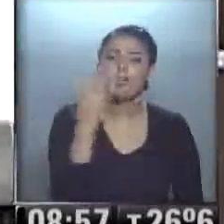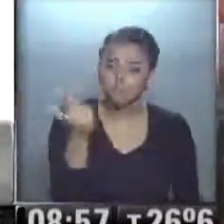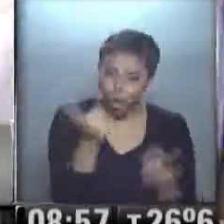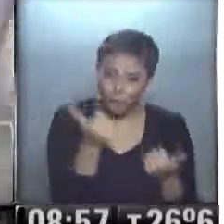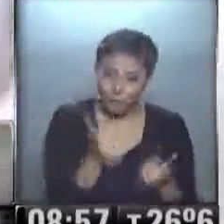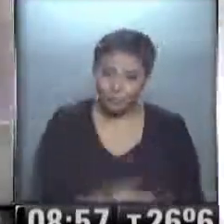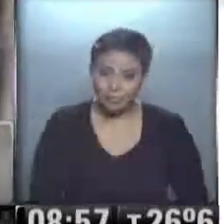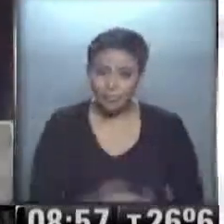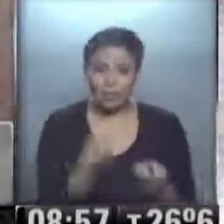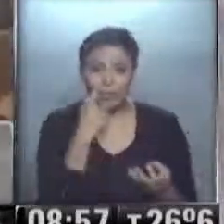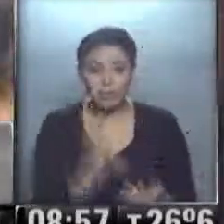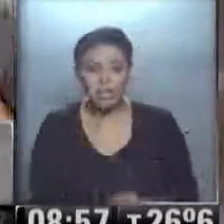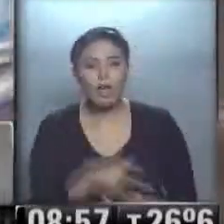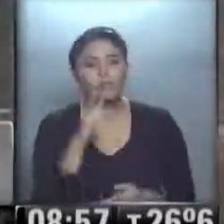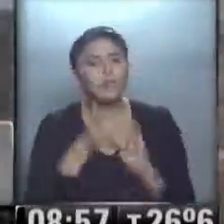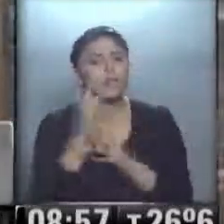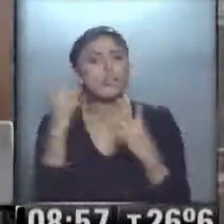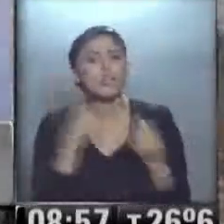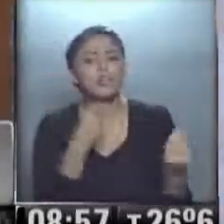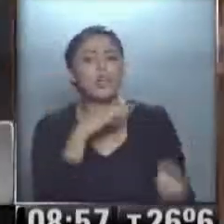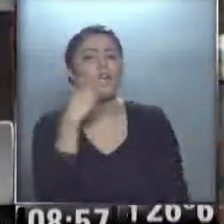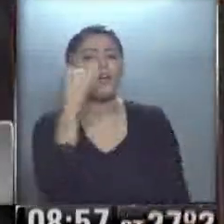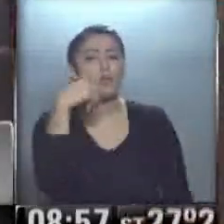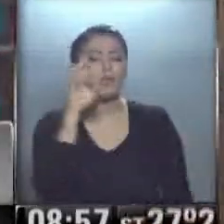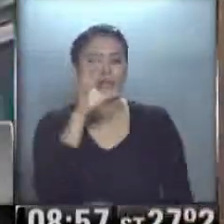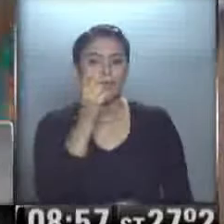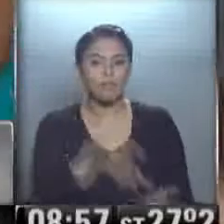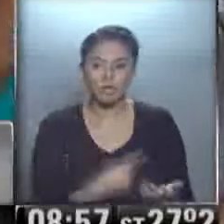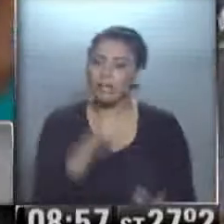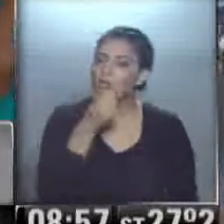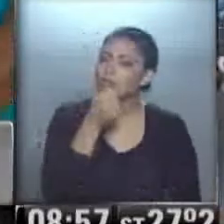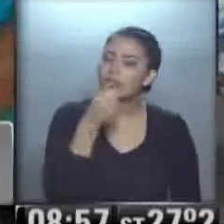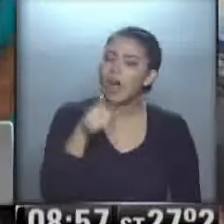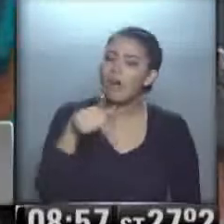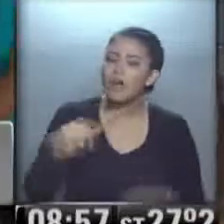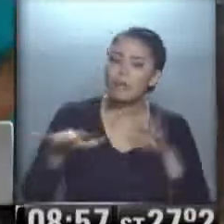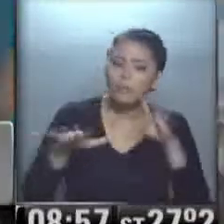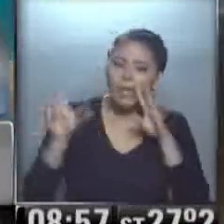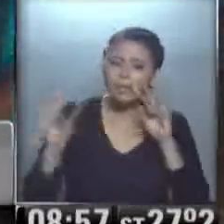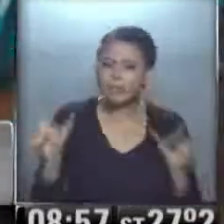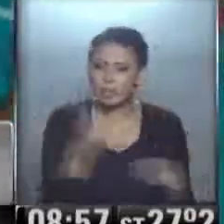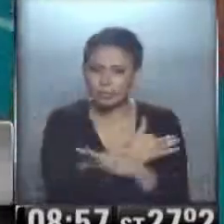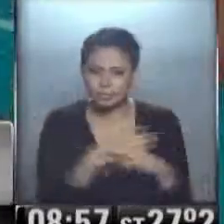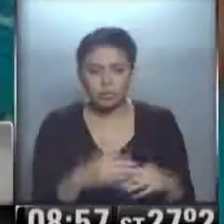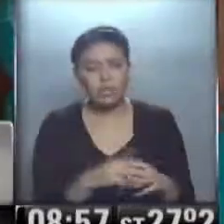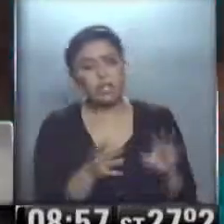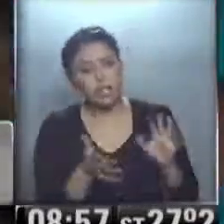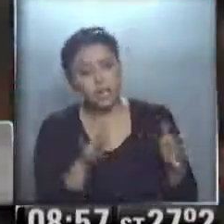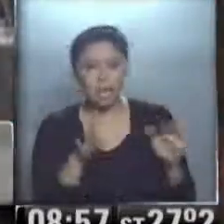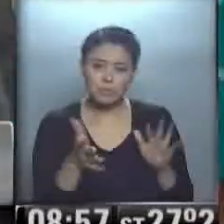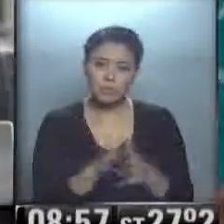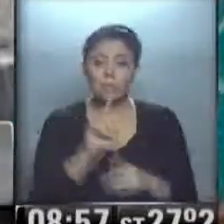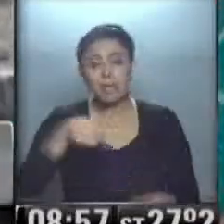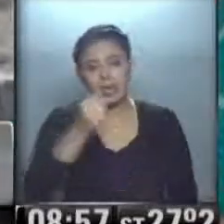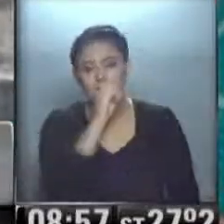cómo anda buen día a donde viaja a junín provincia de buenos aires como estuvo viendo aquí el movimiento mucha gente no no tanto como